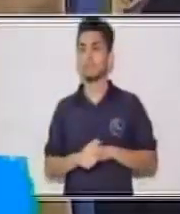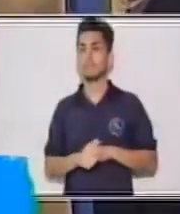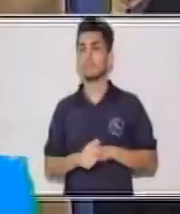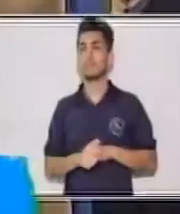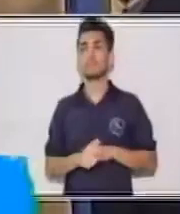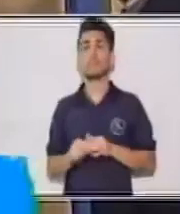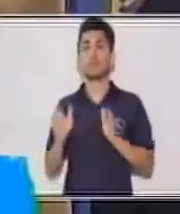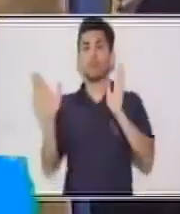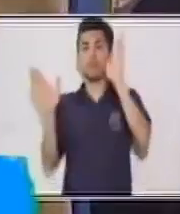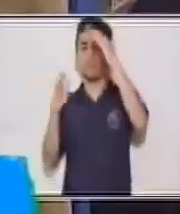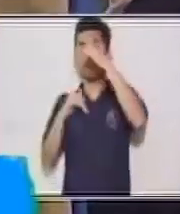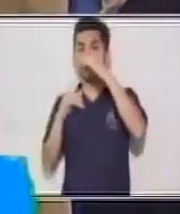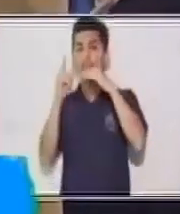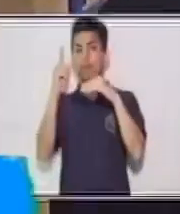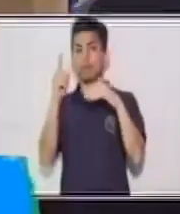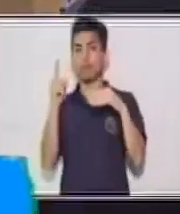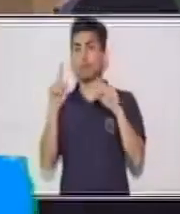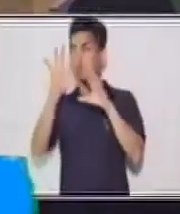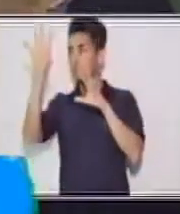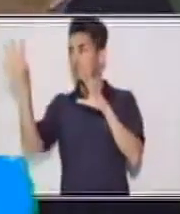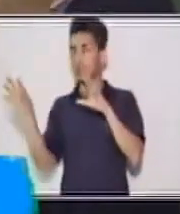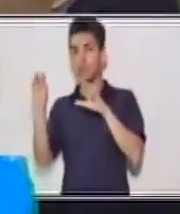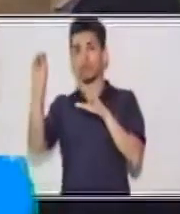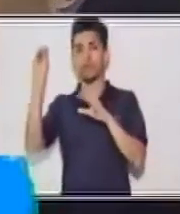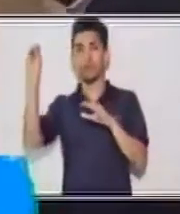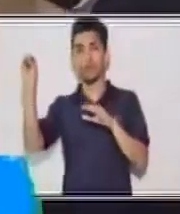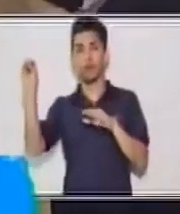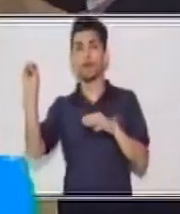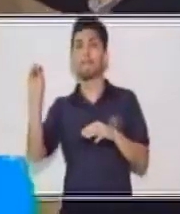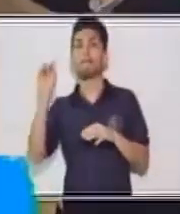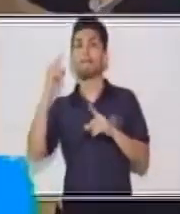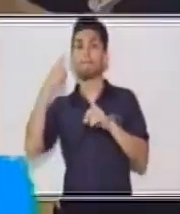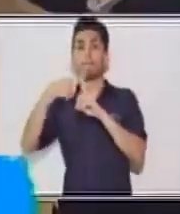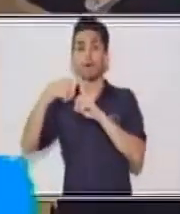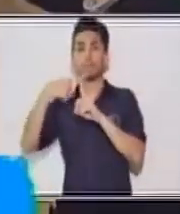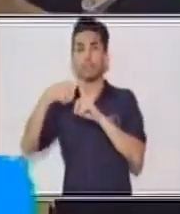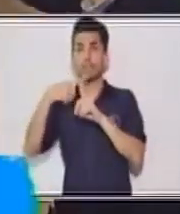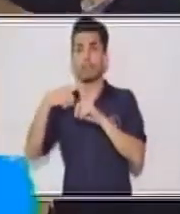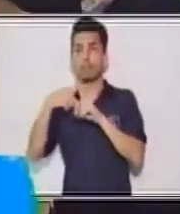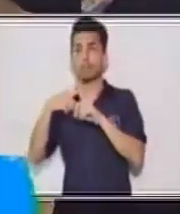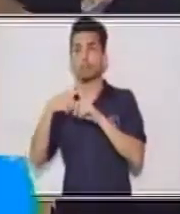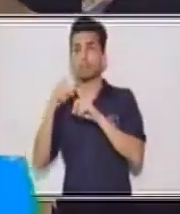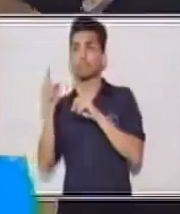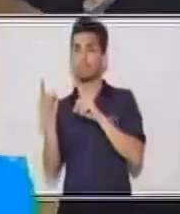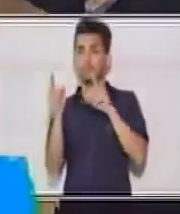puntos positivos. Ahora, los puntos que pongamos acá van a tener que ver con